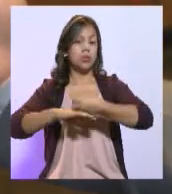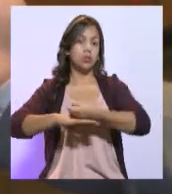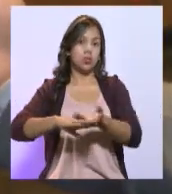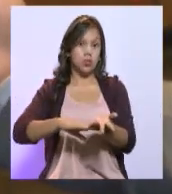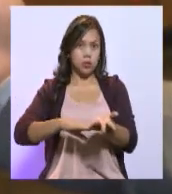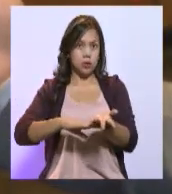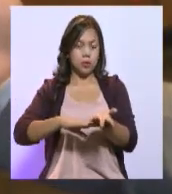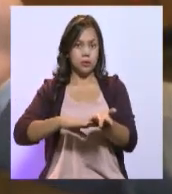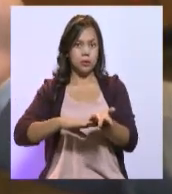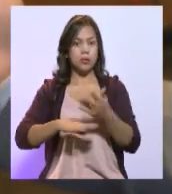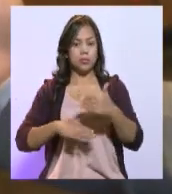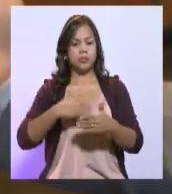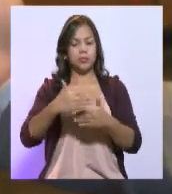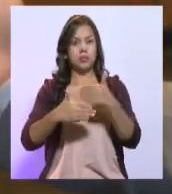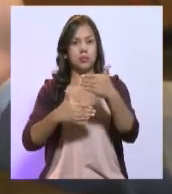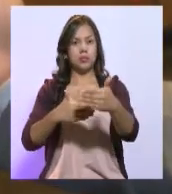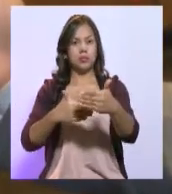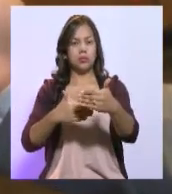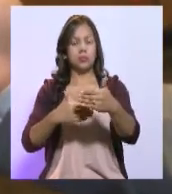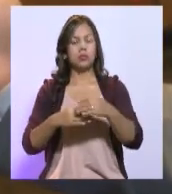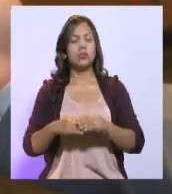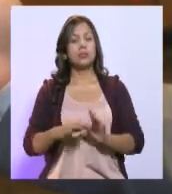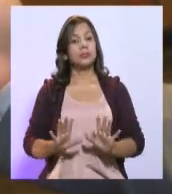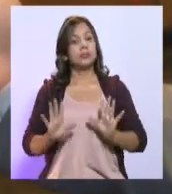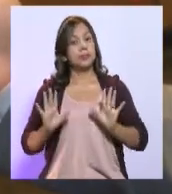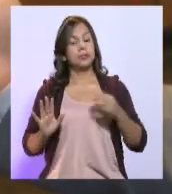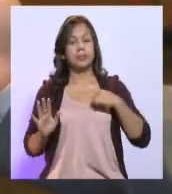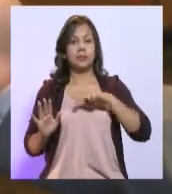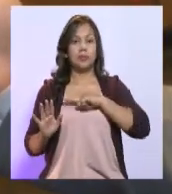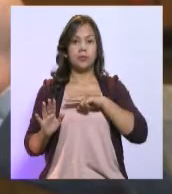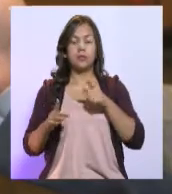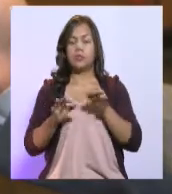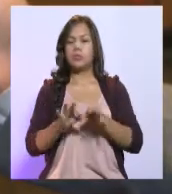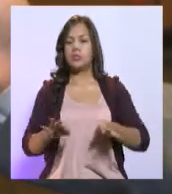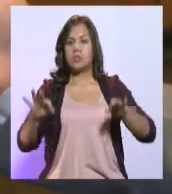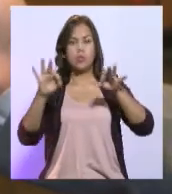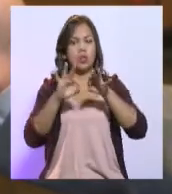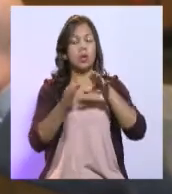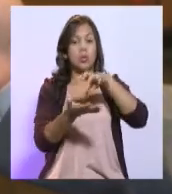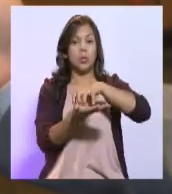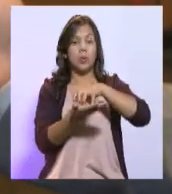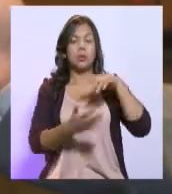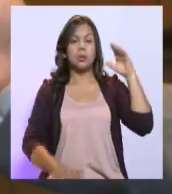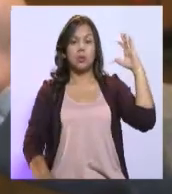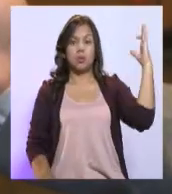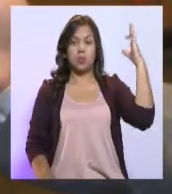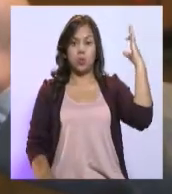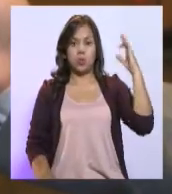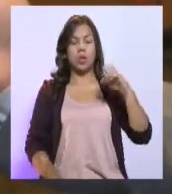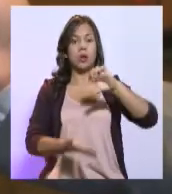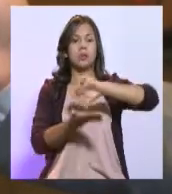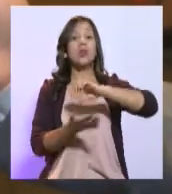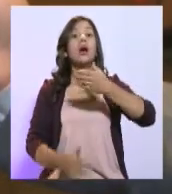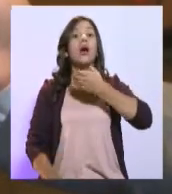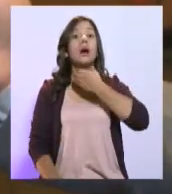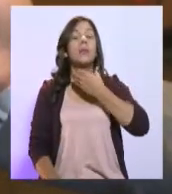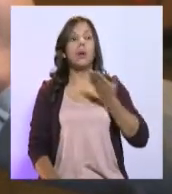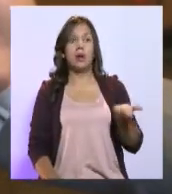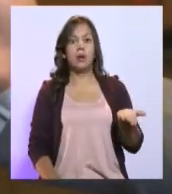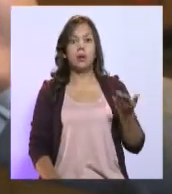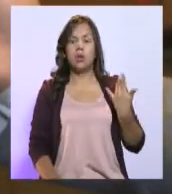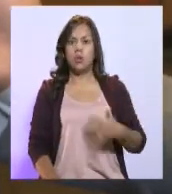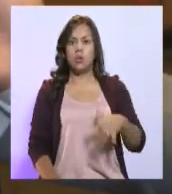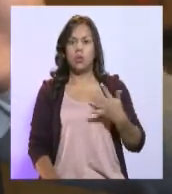en el sentido del proceder de la localidad. Pero para nosotros es fundamental, la provincia de Tungurahua y la ciudad de Ambato pues ha